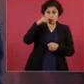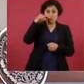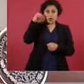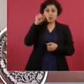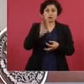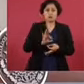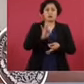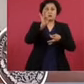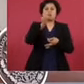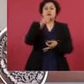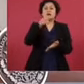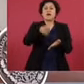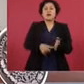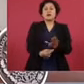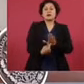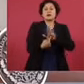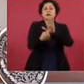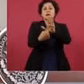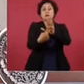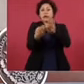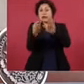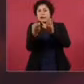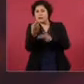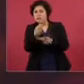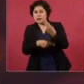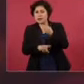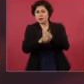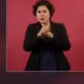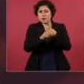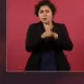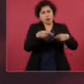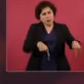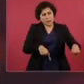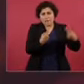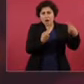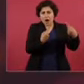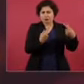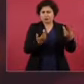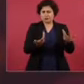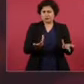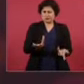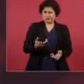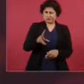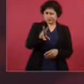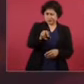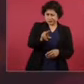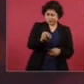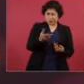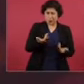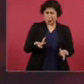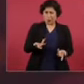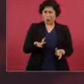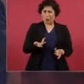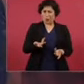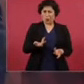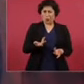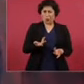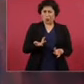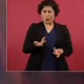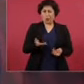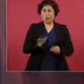no, ¿cómo va a afectar las relaciones? Si hay un